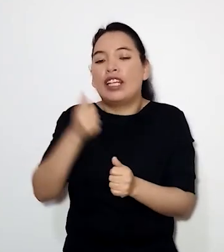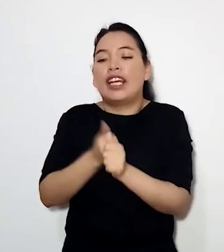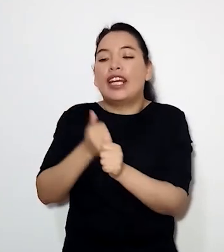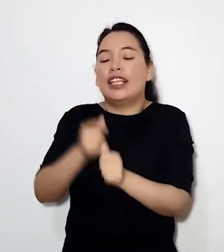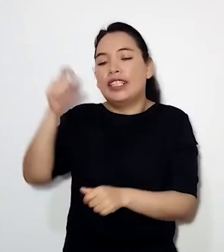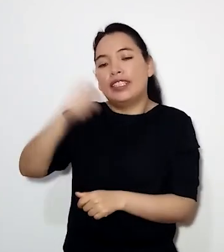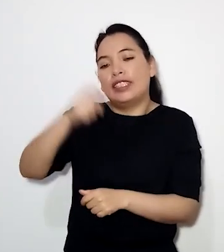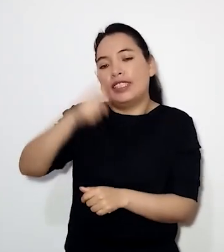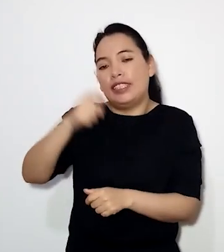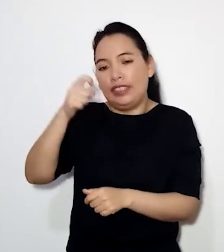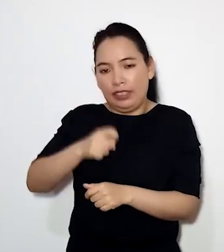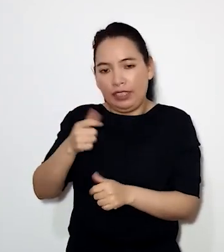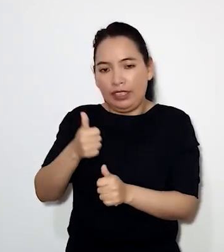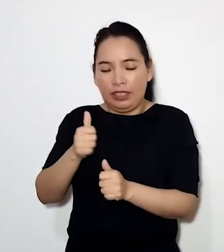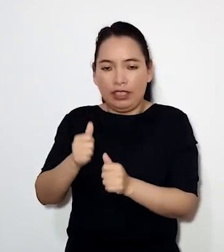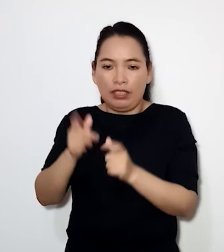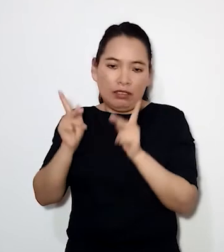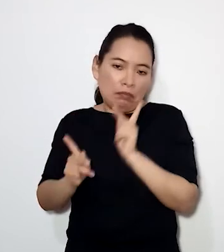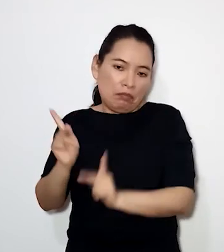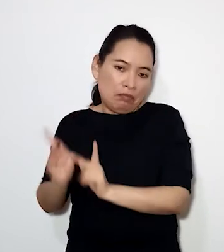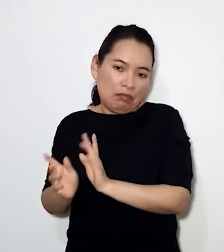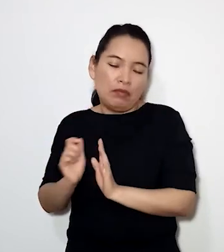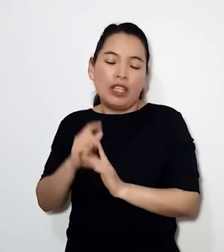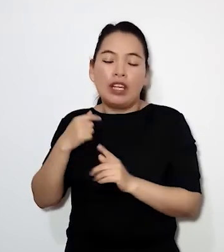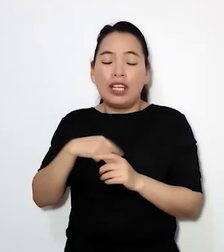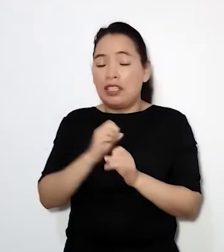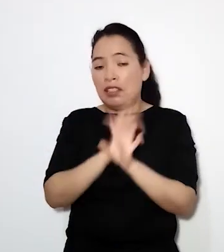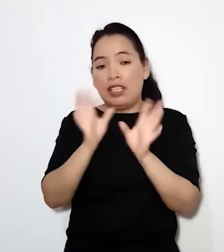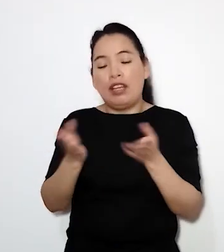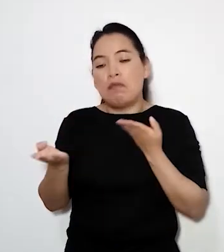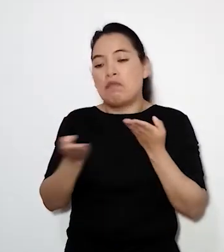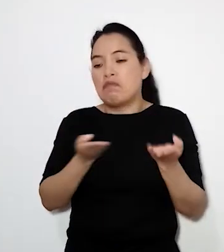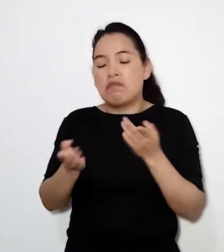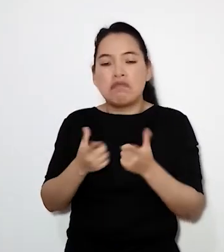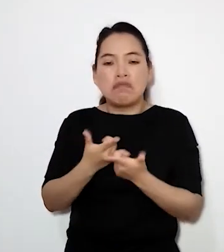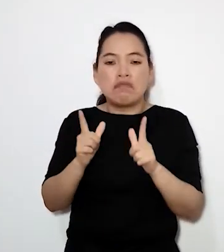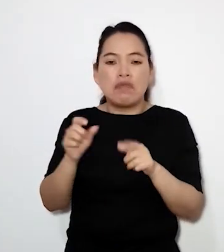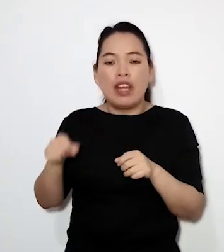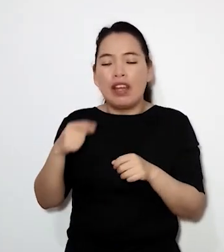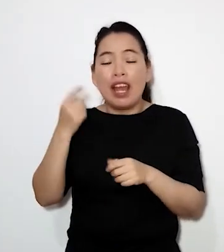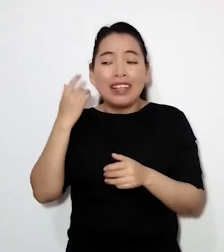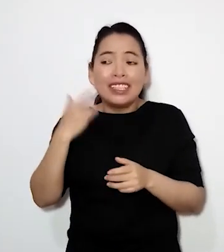disponibles y que muchas veces son medidas de sentido común, algunas veces van a requerir